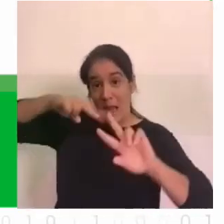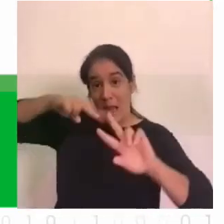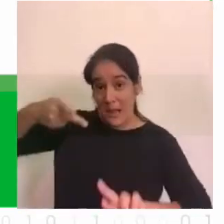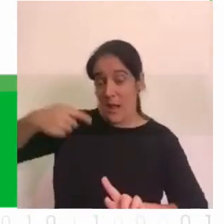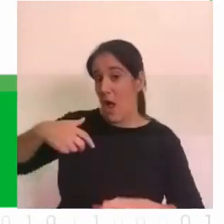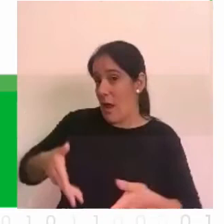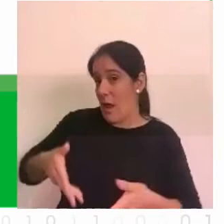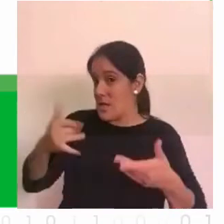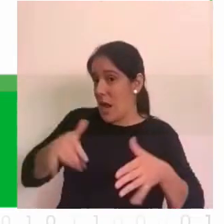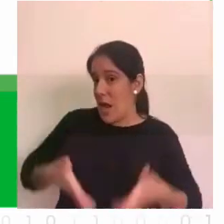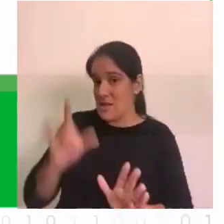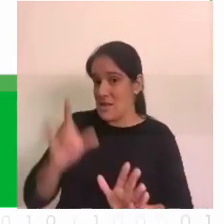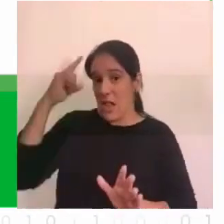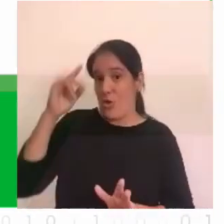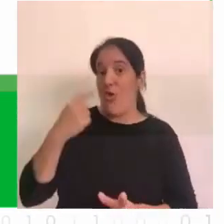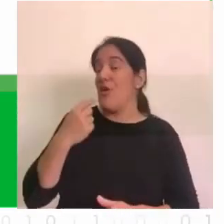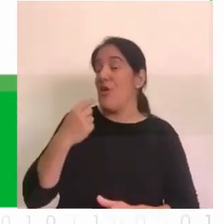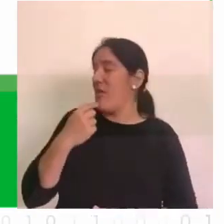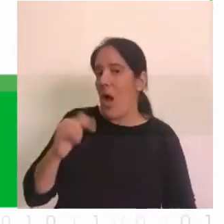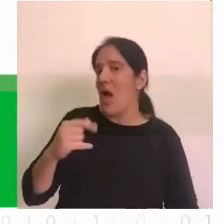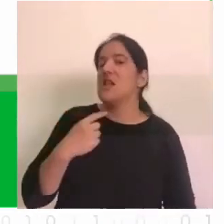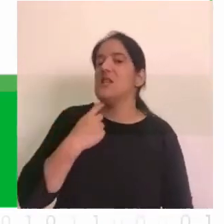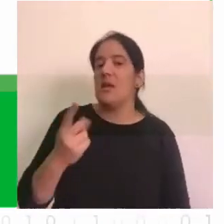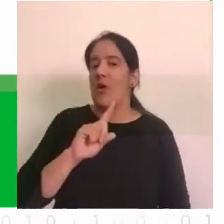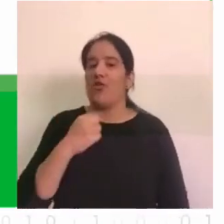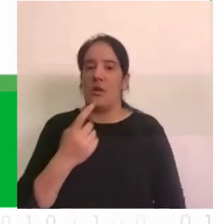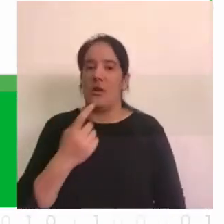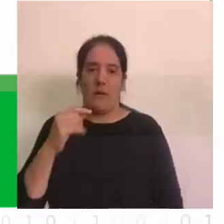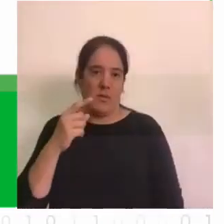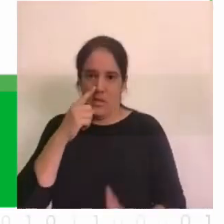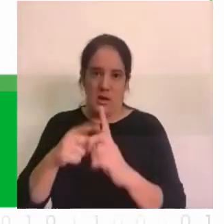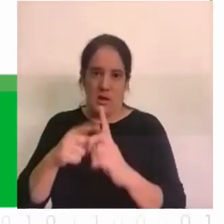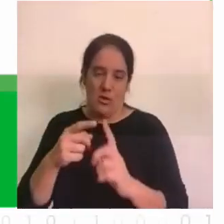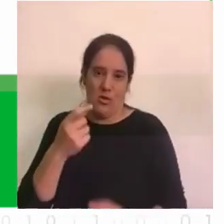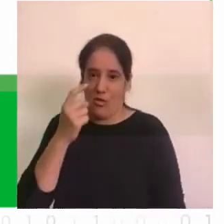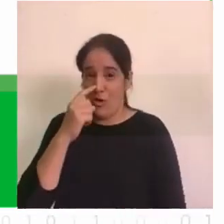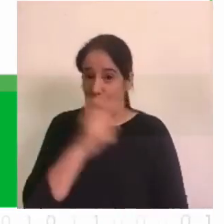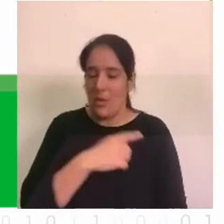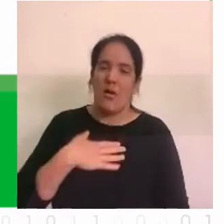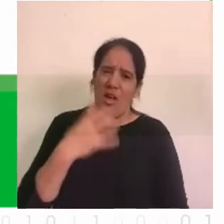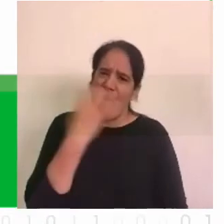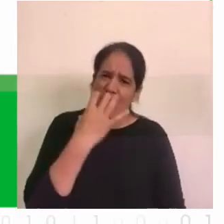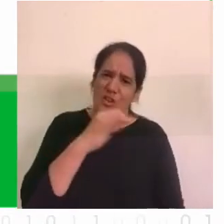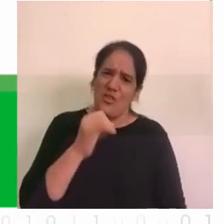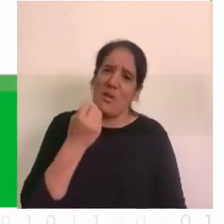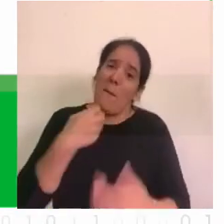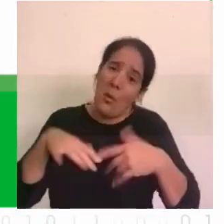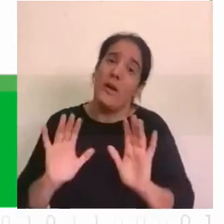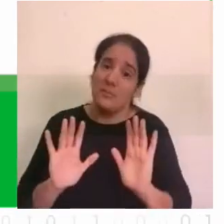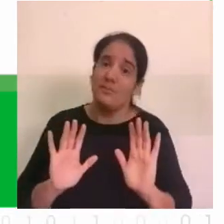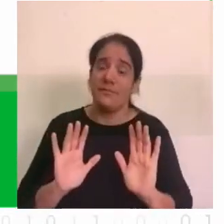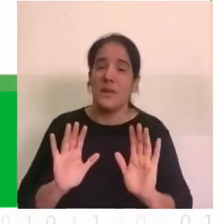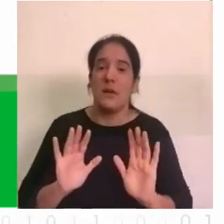que se van genotipando, aumentaron los algoritmos de reconocimiento de imágenes y aprendizaje automático.